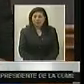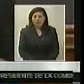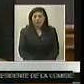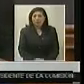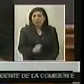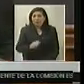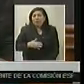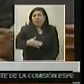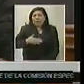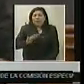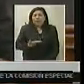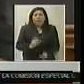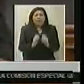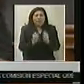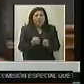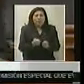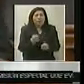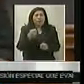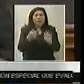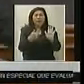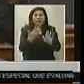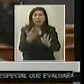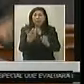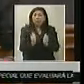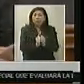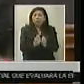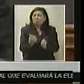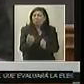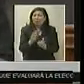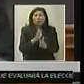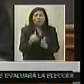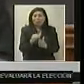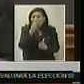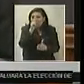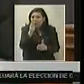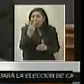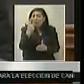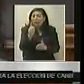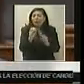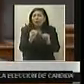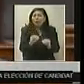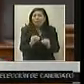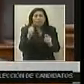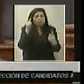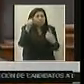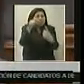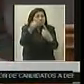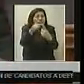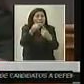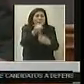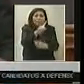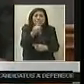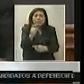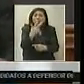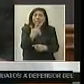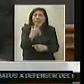es posible que le entreguen la pensión 65 con el dinero de todos los peruanos para cumplir las metas de